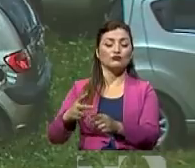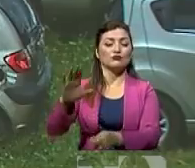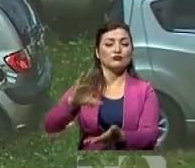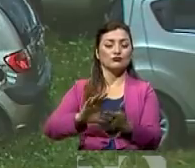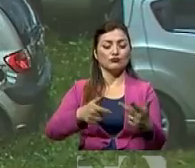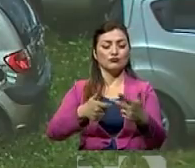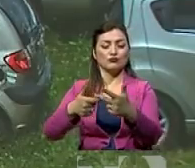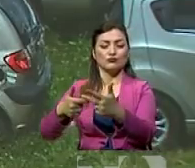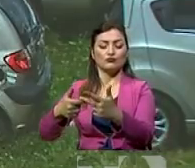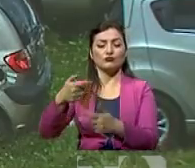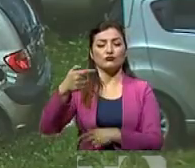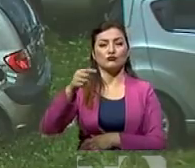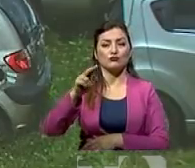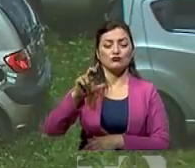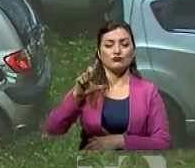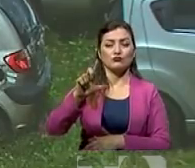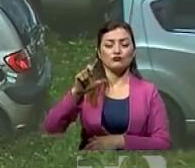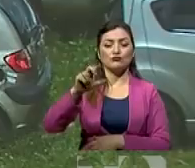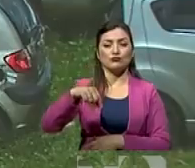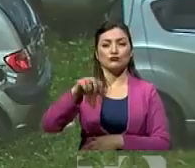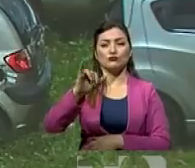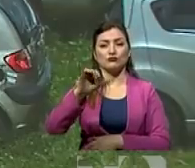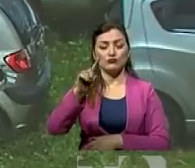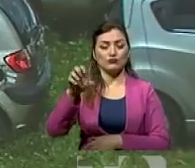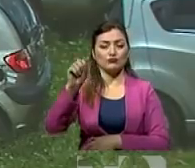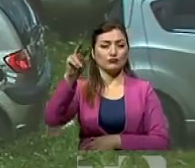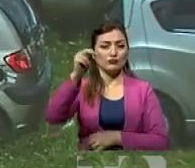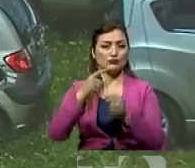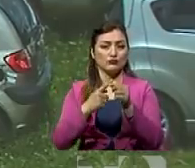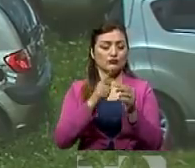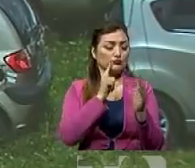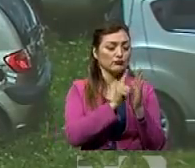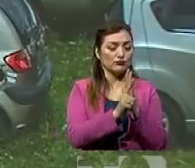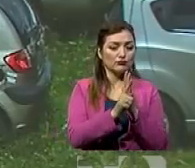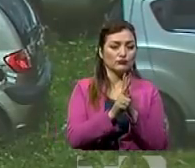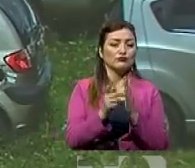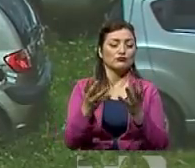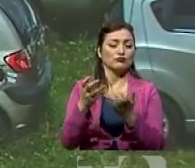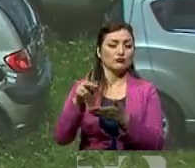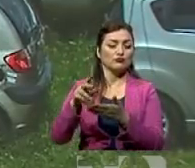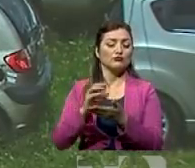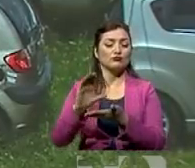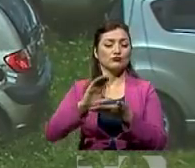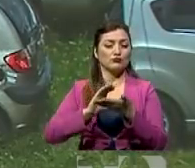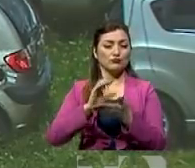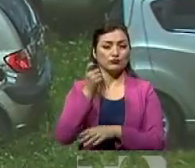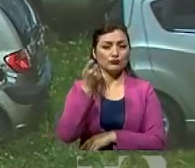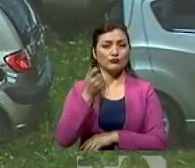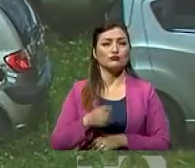retención vehicular de Gualaquiza, en el norte de Quito. Presentó una denuncia porque busca una indemnización.